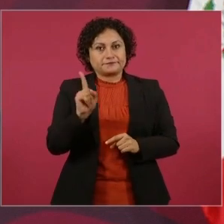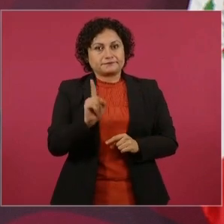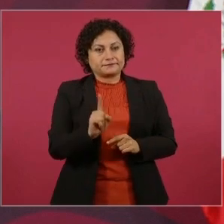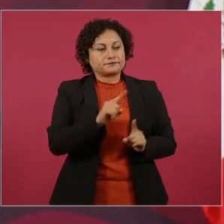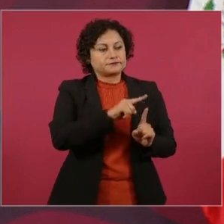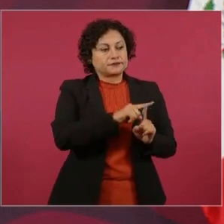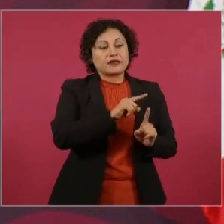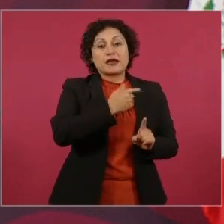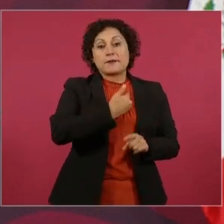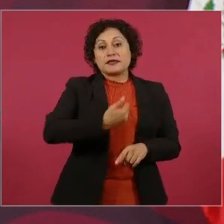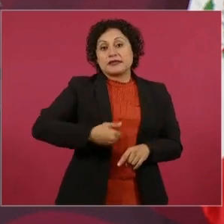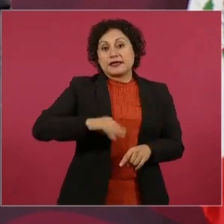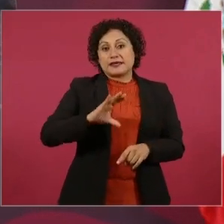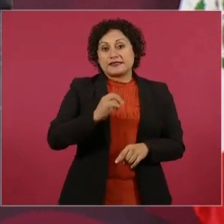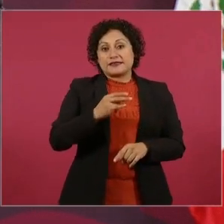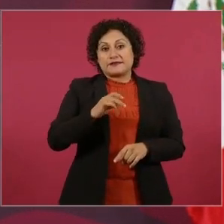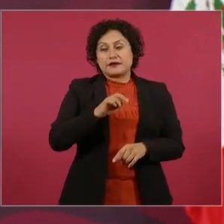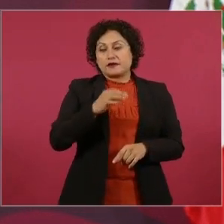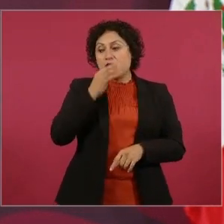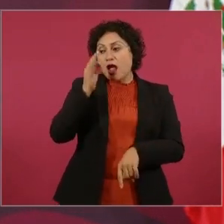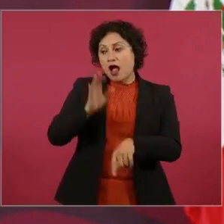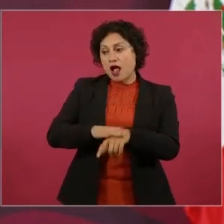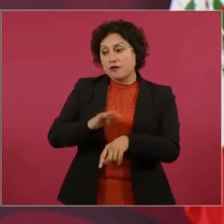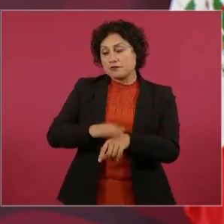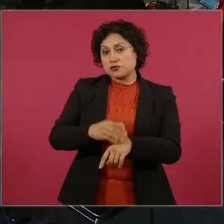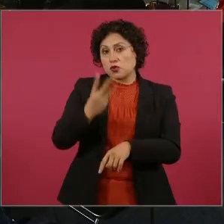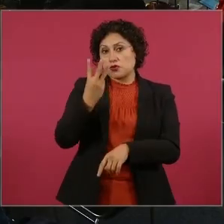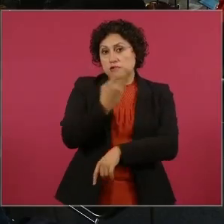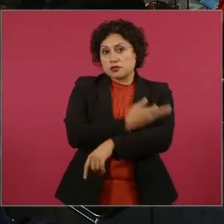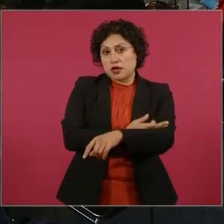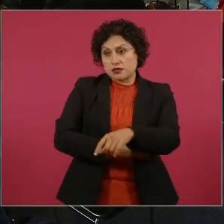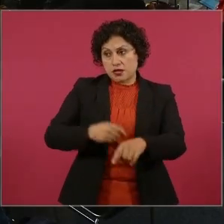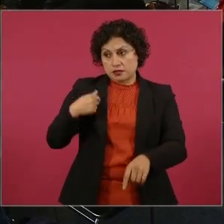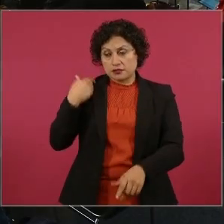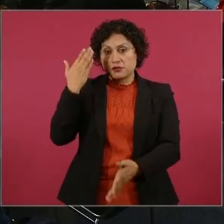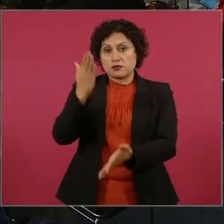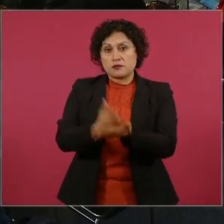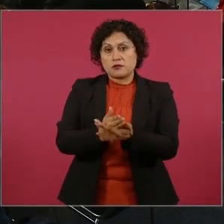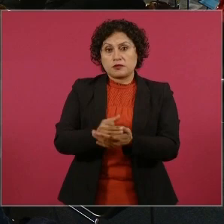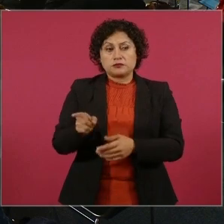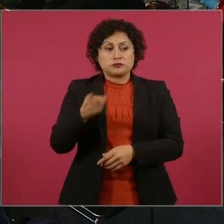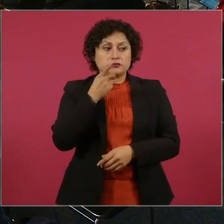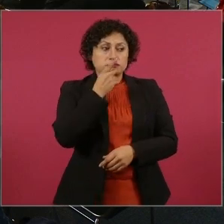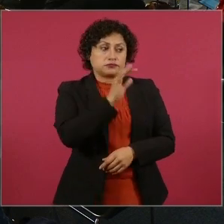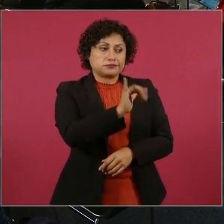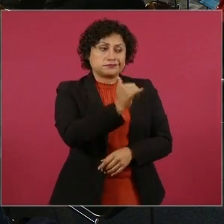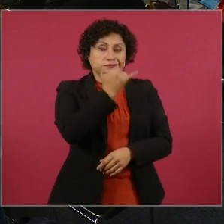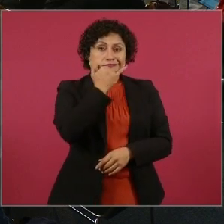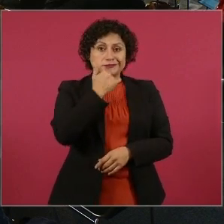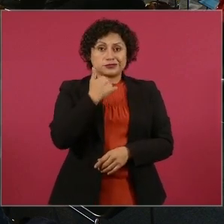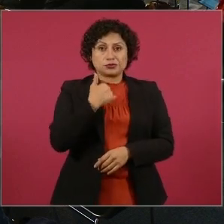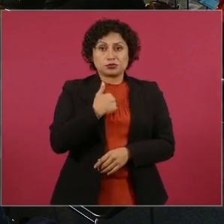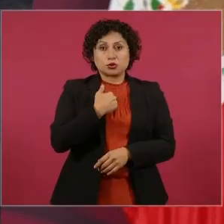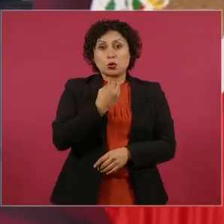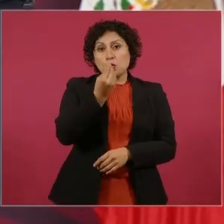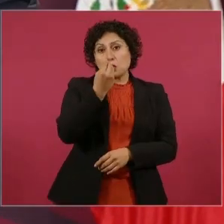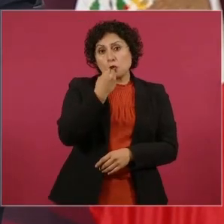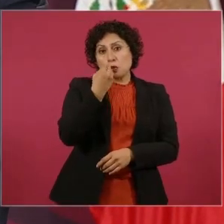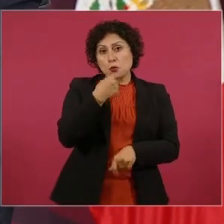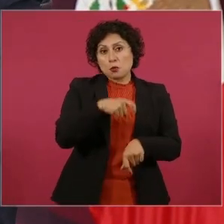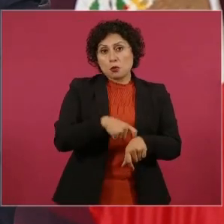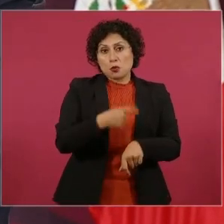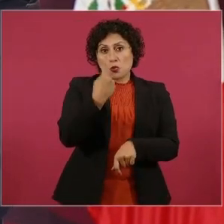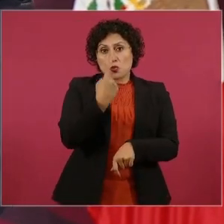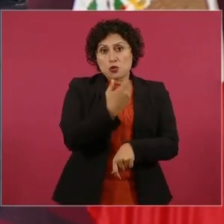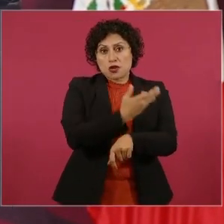tarde y Don Daniel dijo Pues yo estoy acostumbrado a comer a la una me